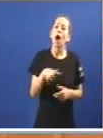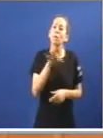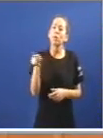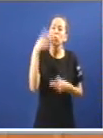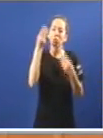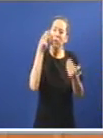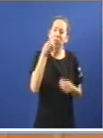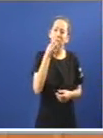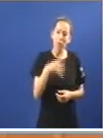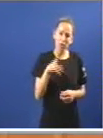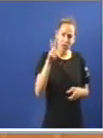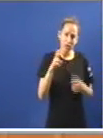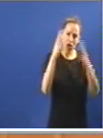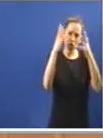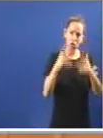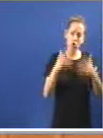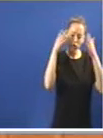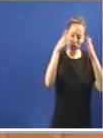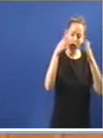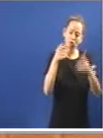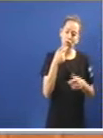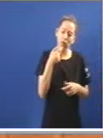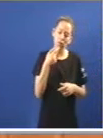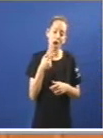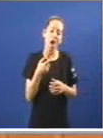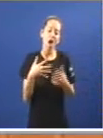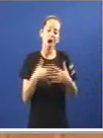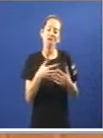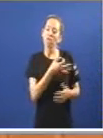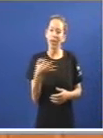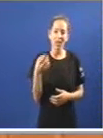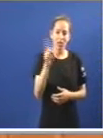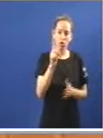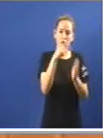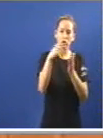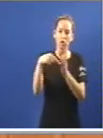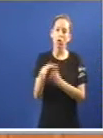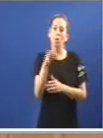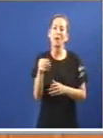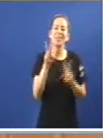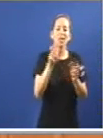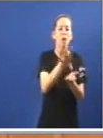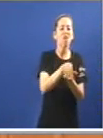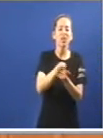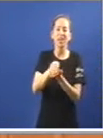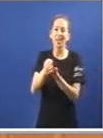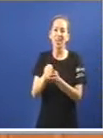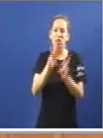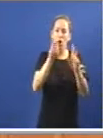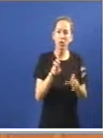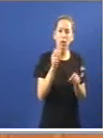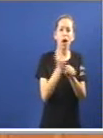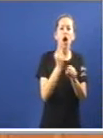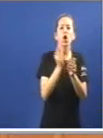vueltas decir que son ineficaces una contratación que no existe una gestión verdaderamente centralizada dos contratos que no hay una planificación